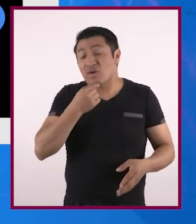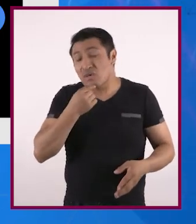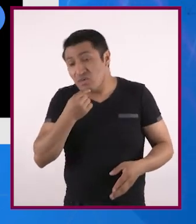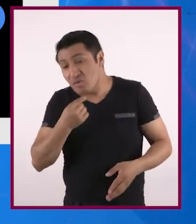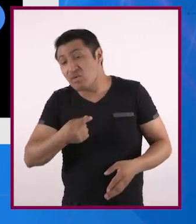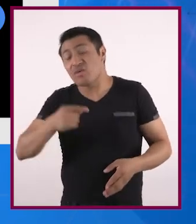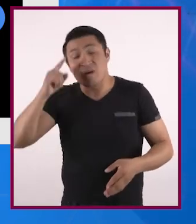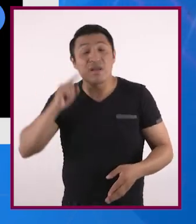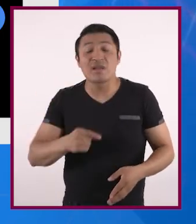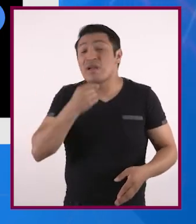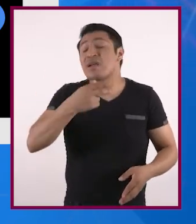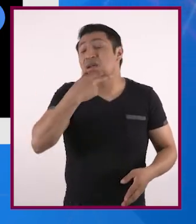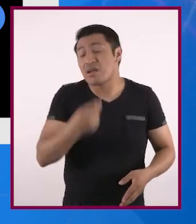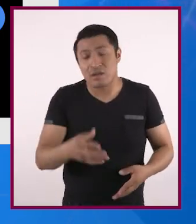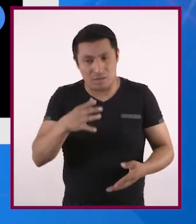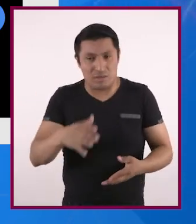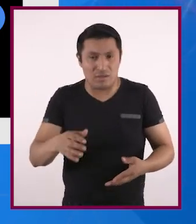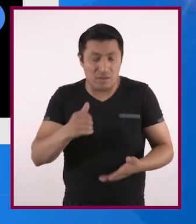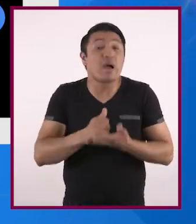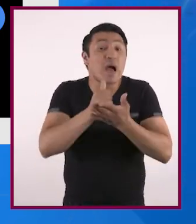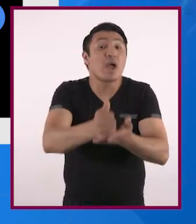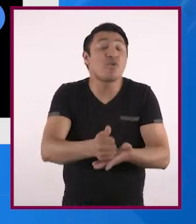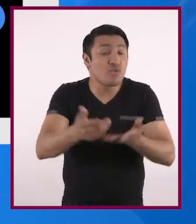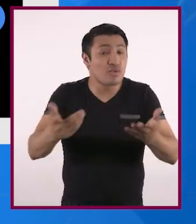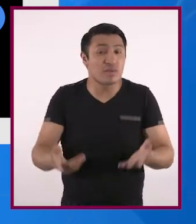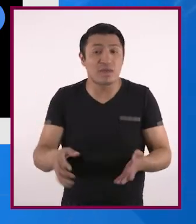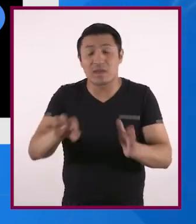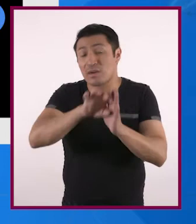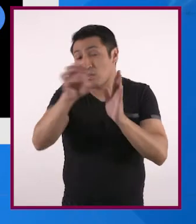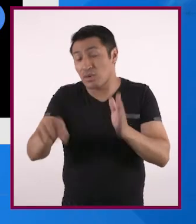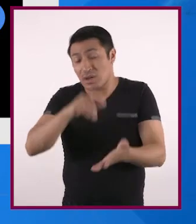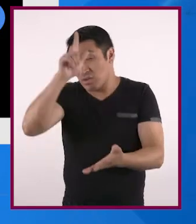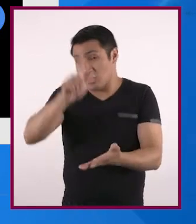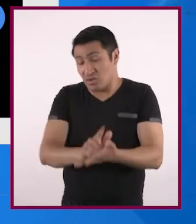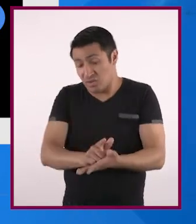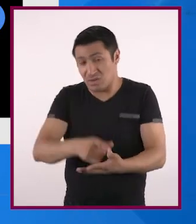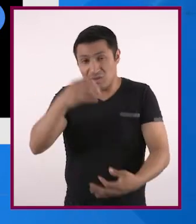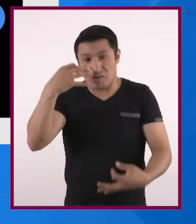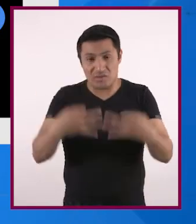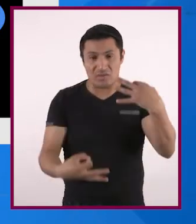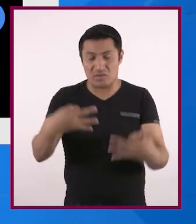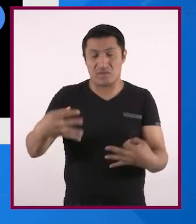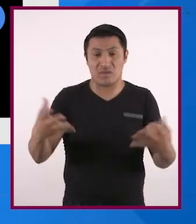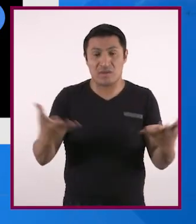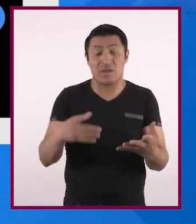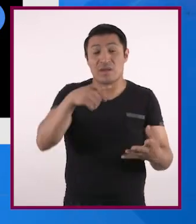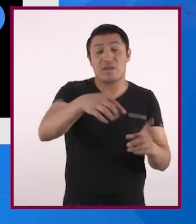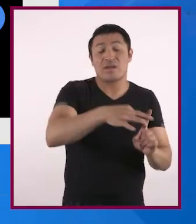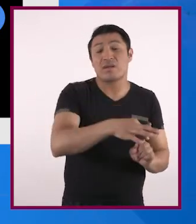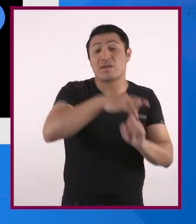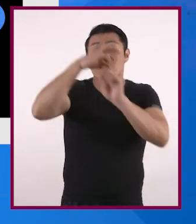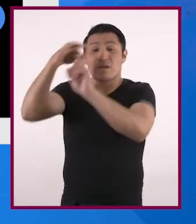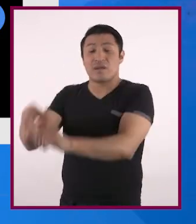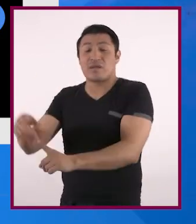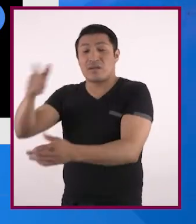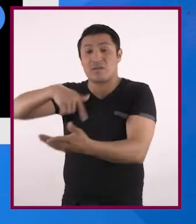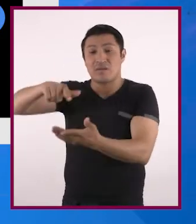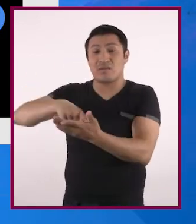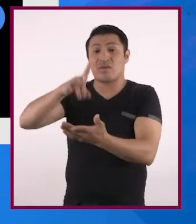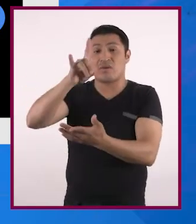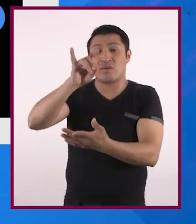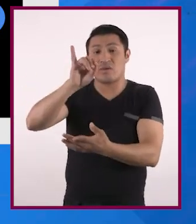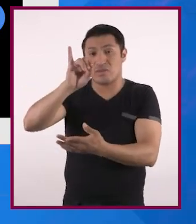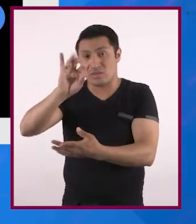hay digamos, la restricción jurídica que hace que el niño se tenga que ser llevado a un albergue, ¿no? Entonces el DIF se